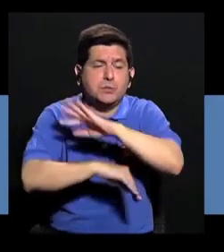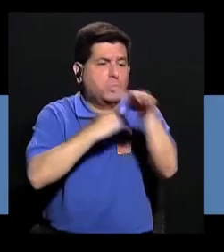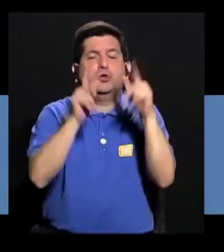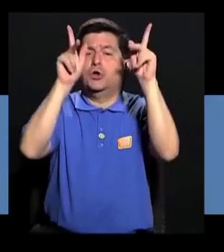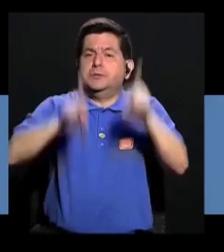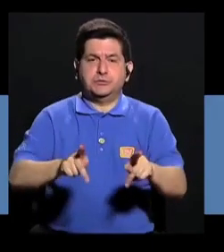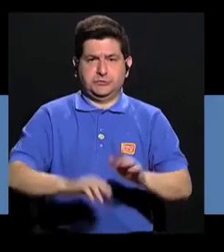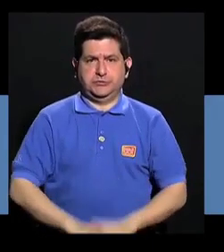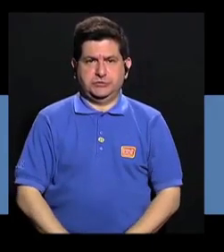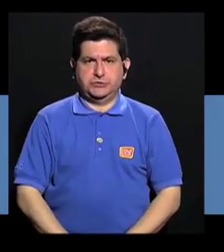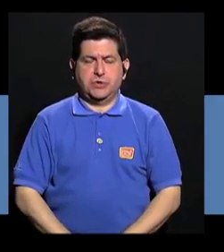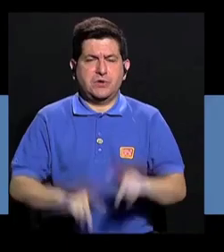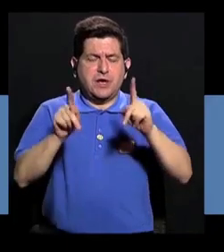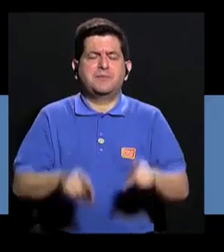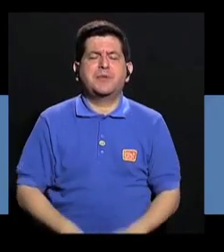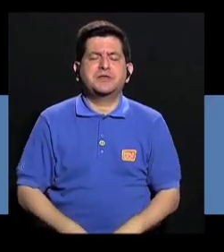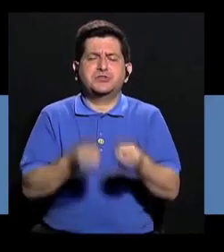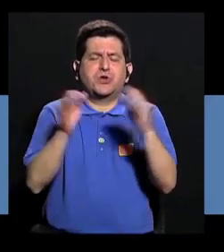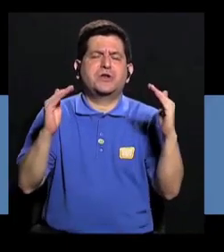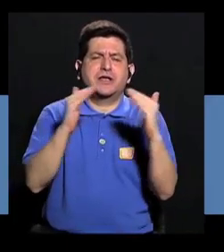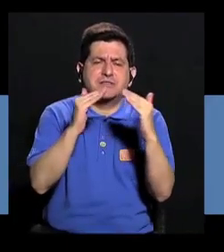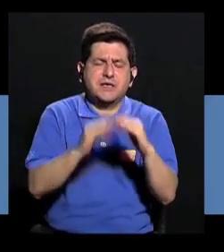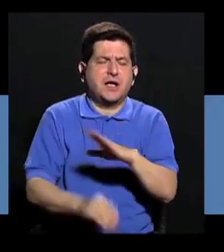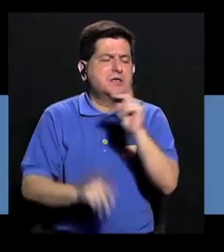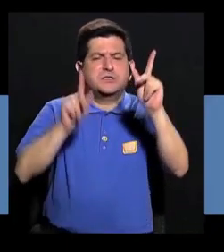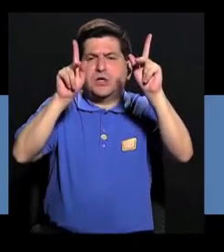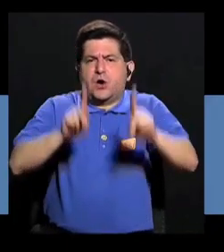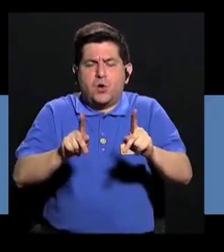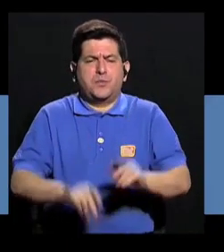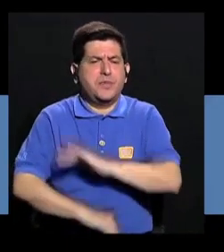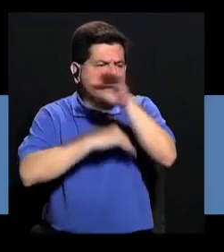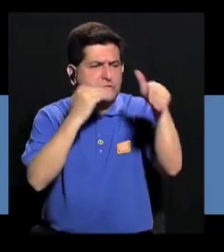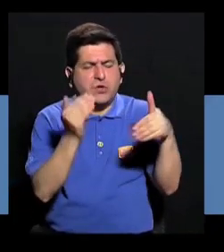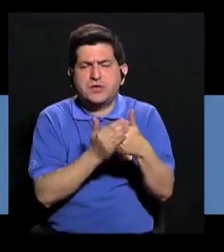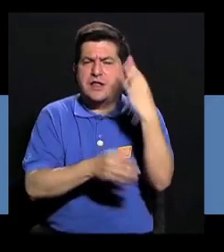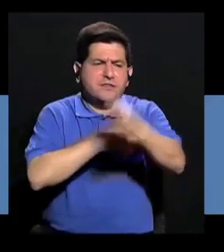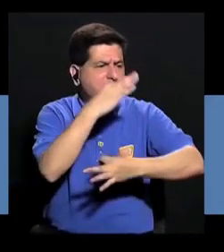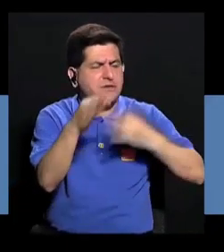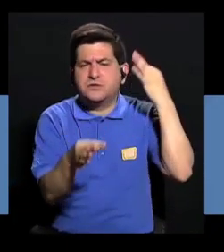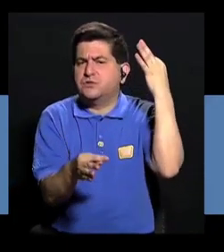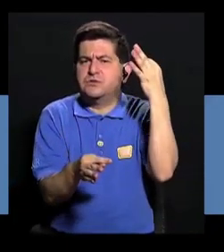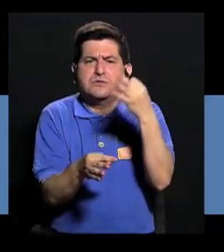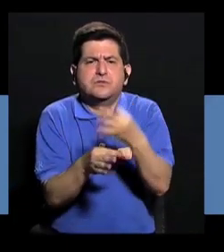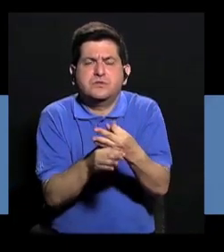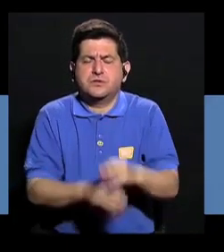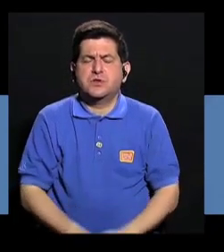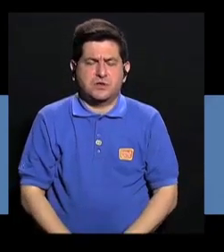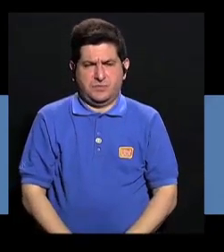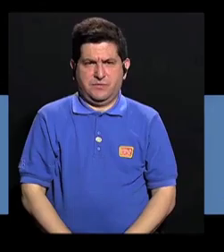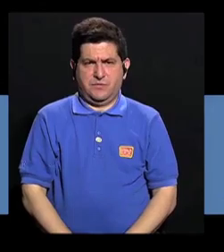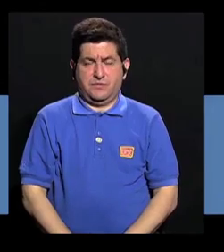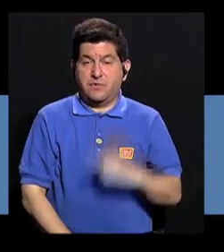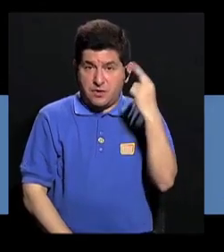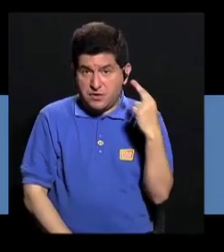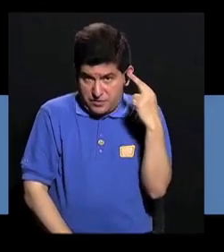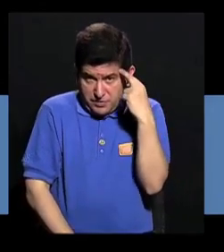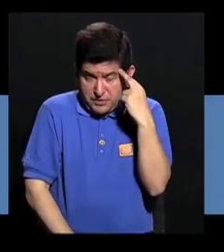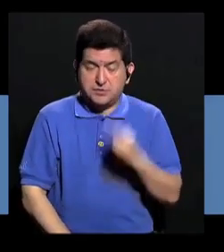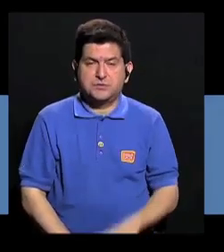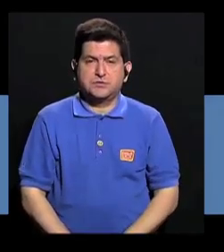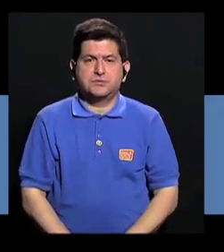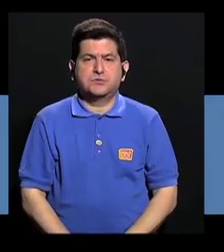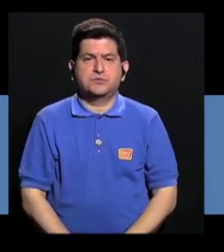De toda persona. Indigente, no indigente. Persona de todos los conceptos, ¿verdad?